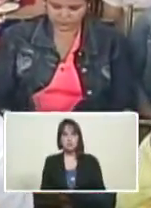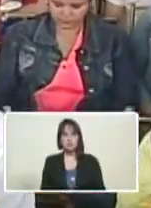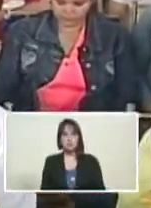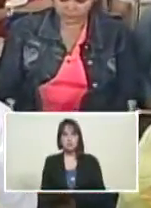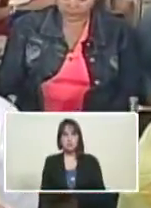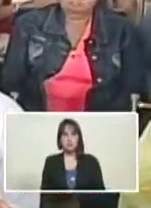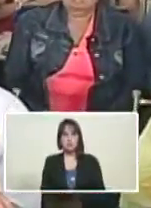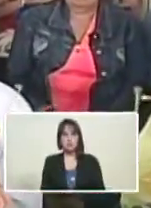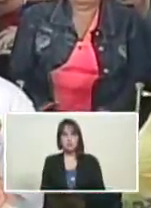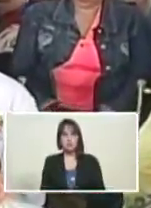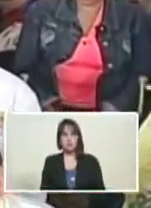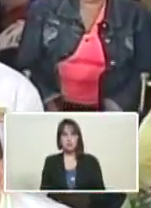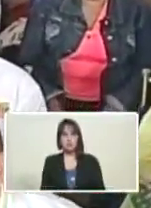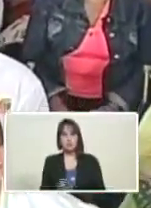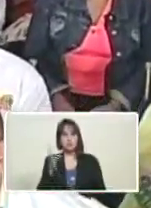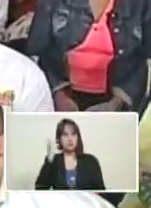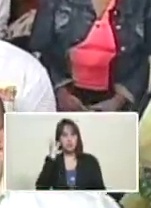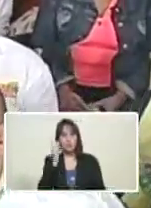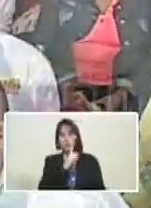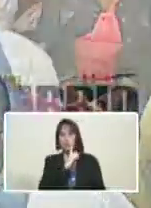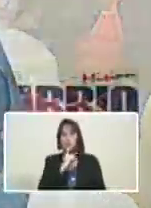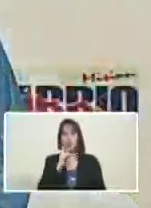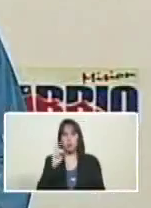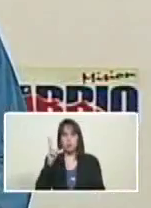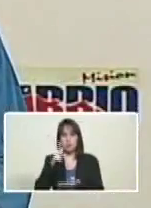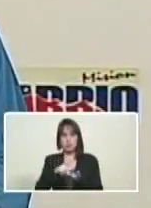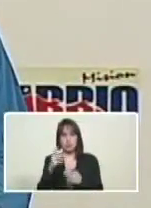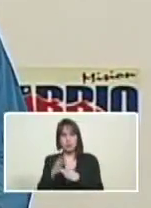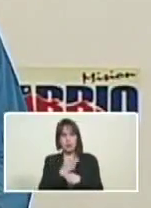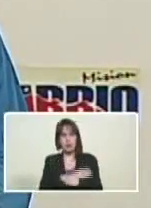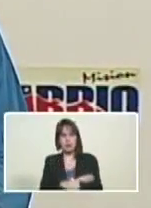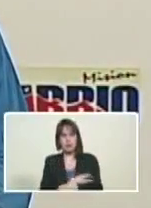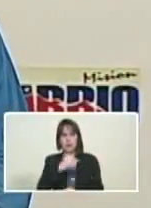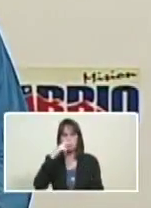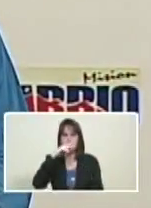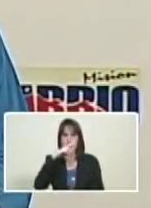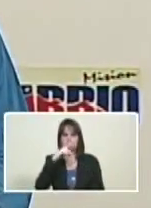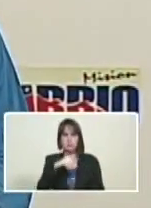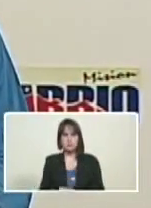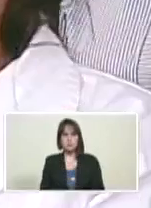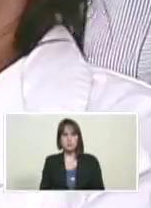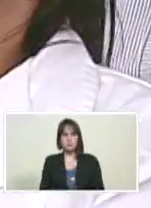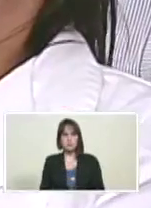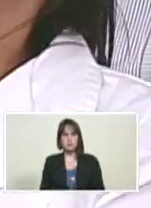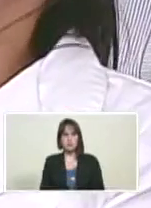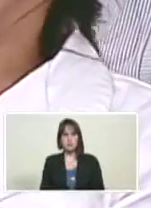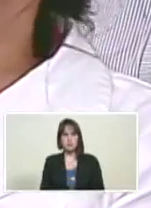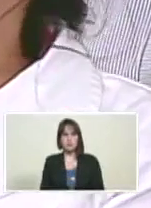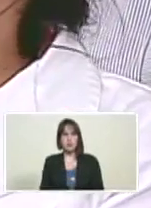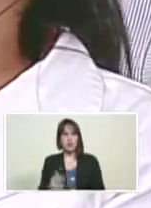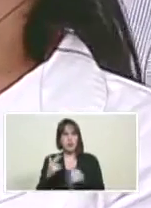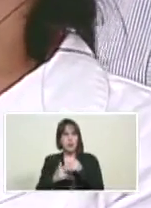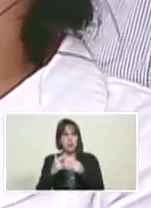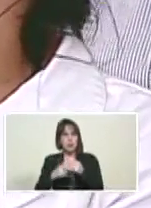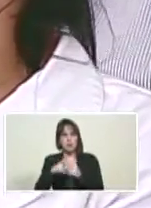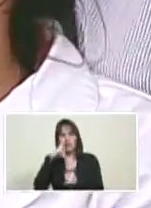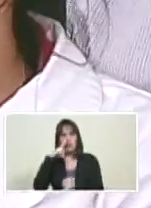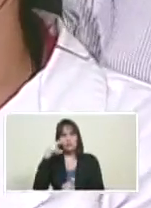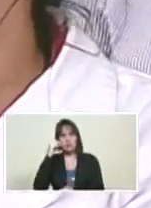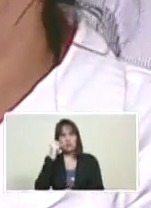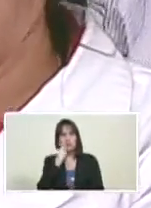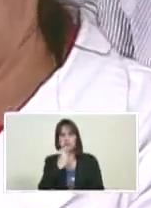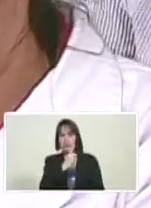Marián Alicia Rangel Francés. Ese apellido francés, primera vez que lo veo.